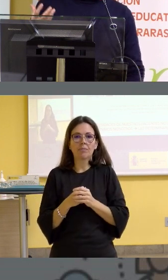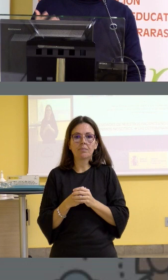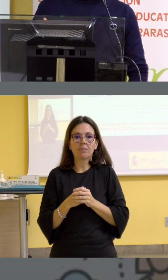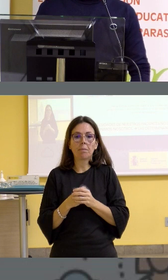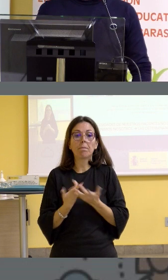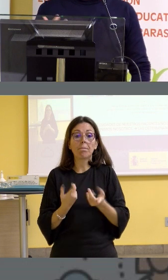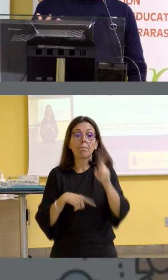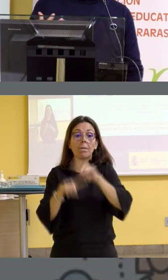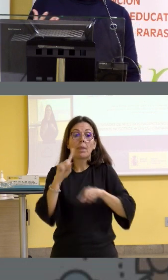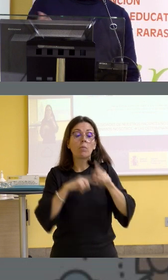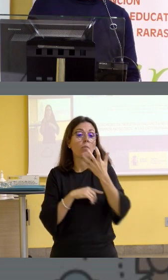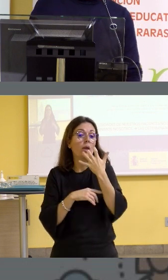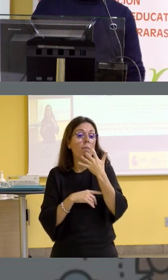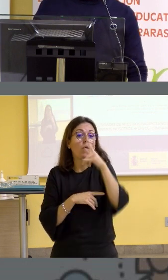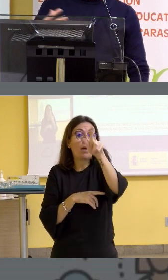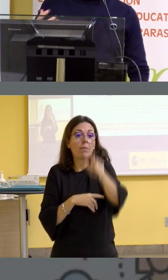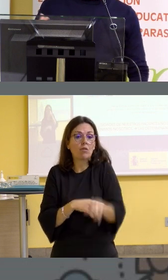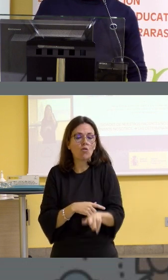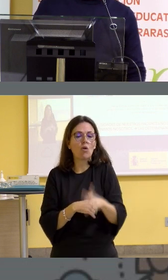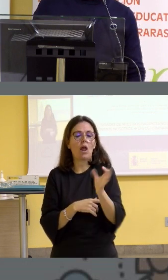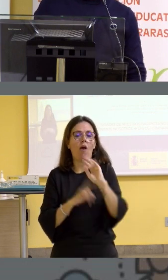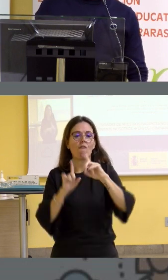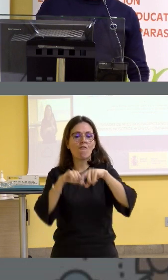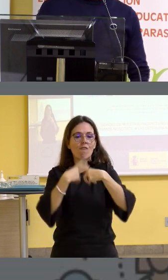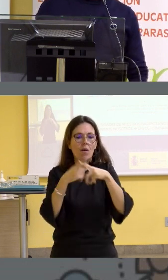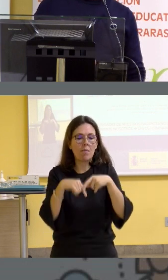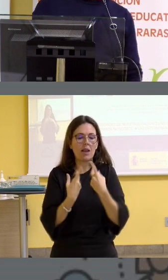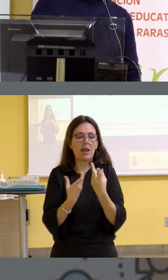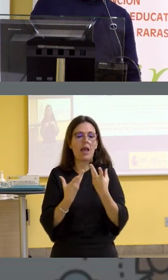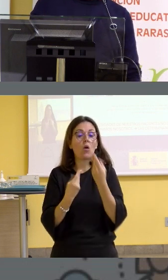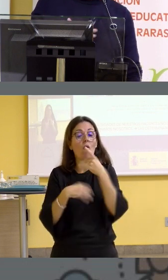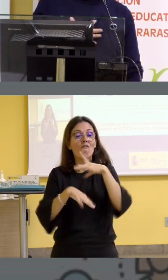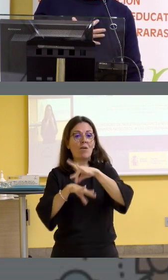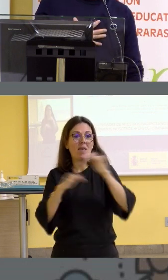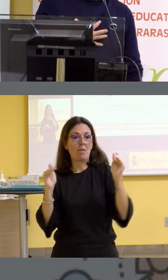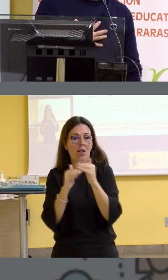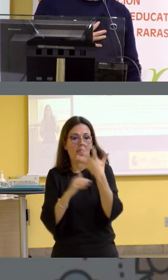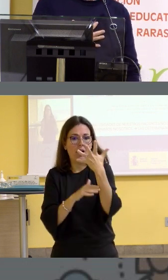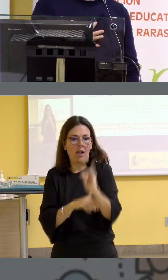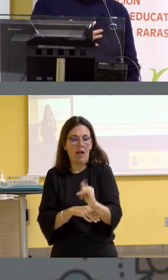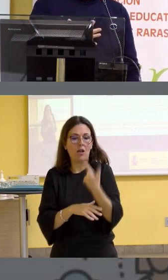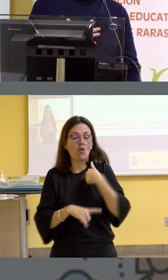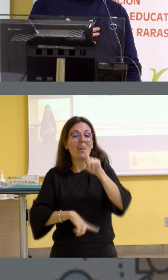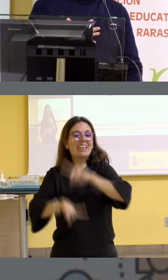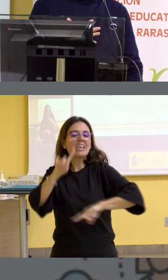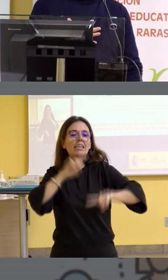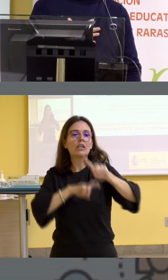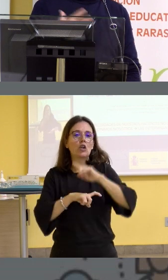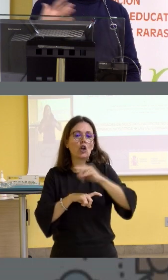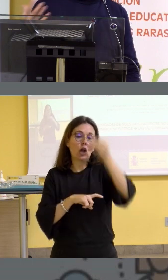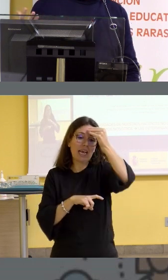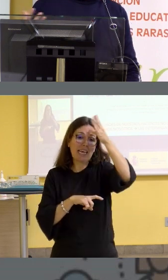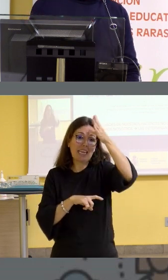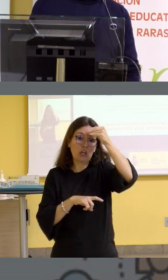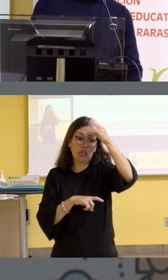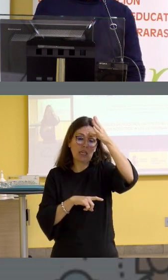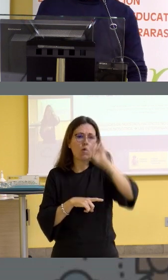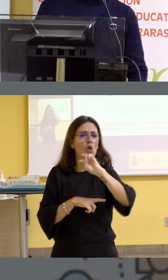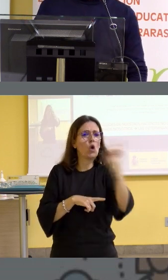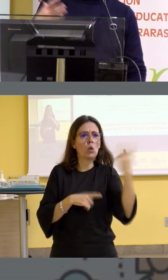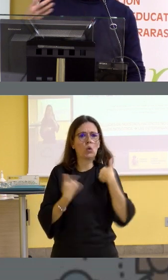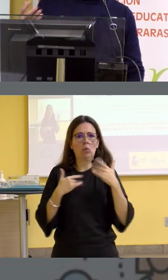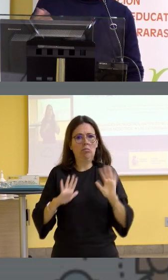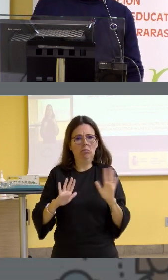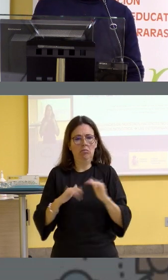¿Cuál es el problema de una persona o familia que convive con una enfermedad minoritaria? Yo voy a hablar de trastornos cognitivos, soy neuropsicólogo, no voy a hablar de otras cosas,